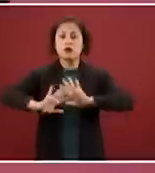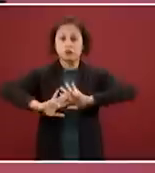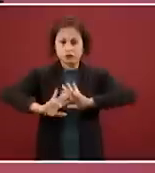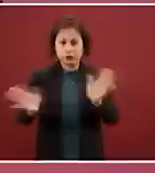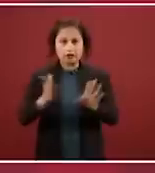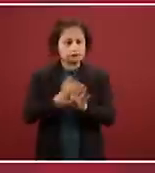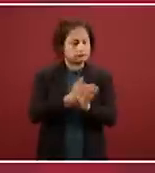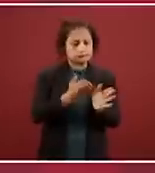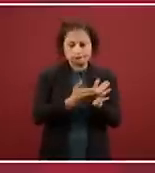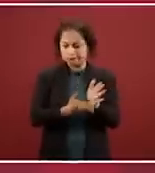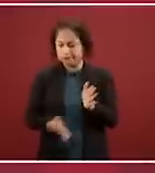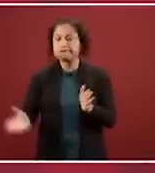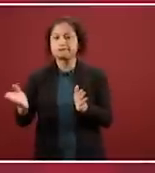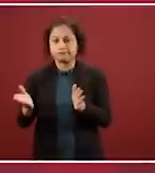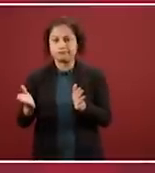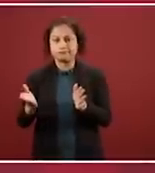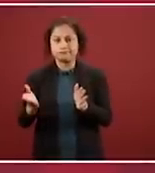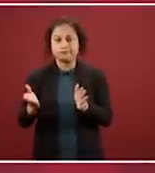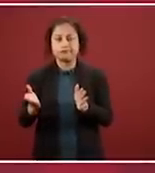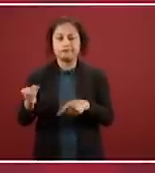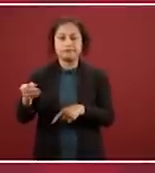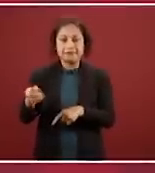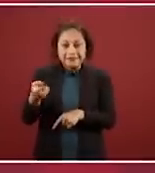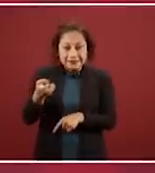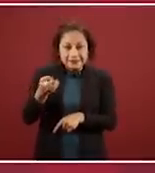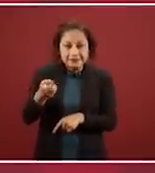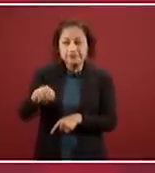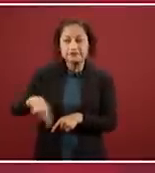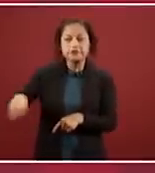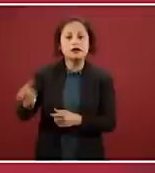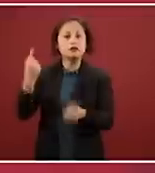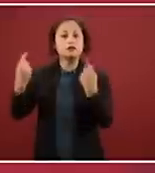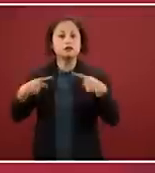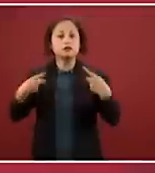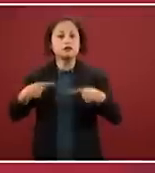Esto tiene muy molesto a los conservadores,